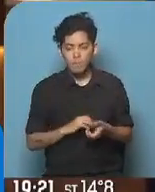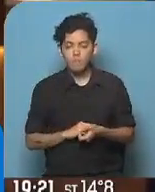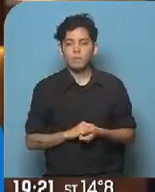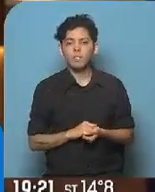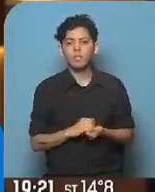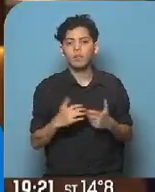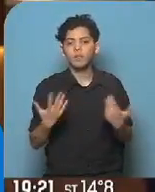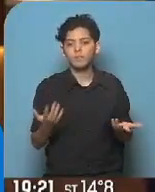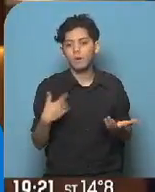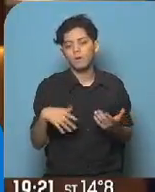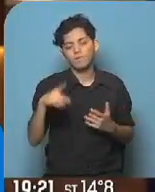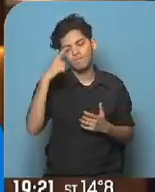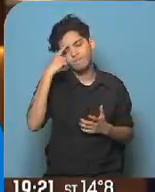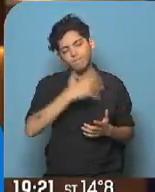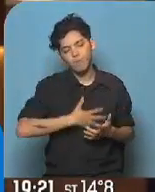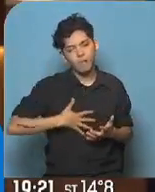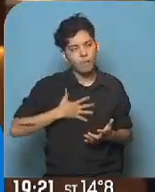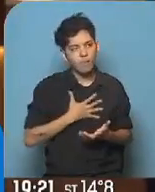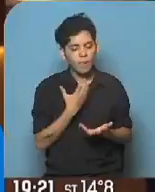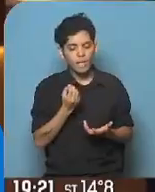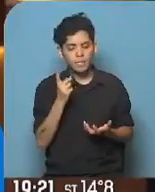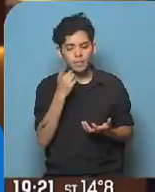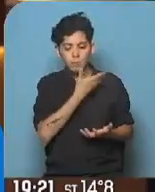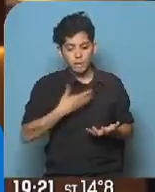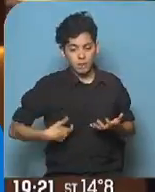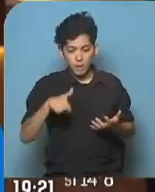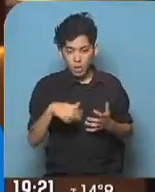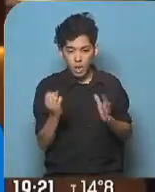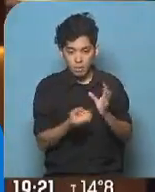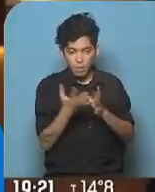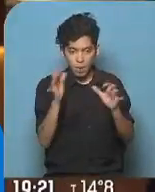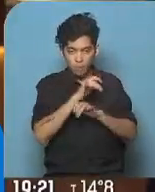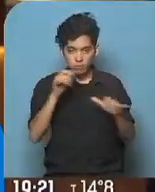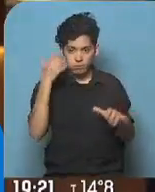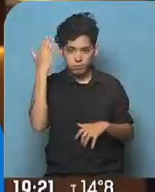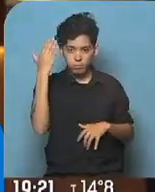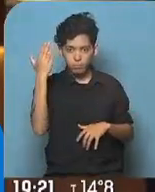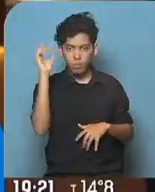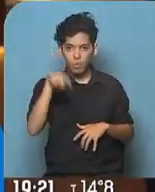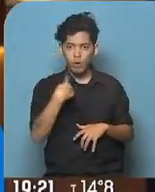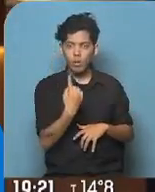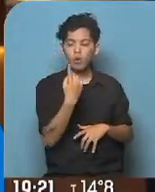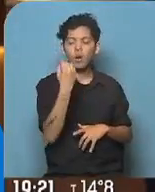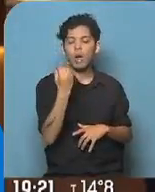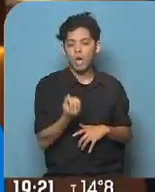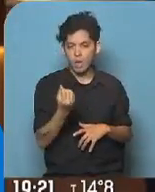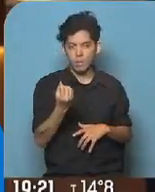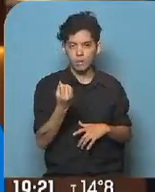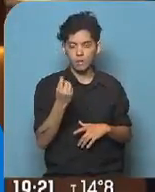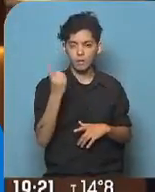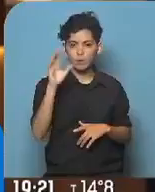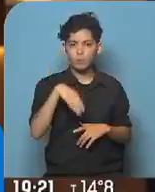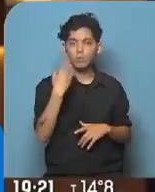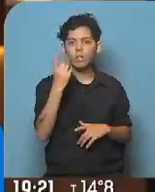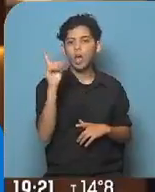a mí me da la impresión de que hoy el presidente en su discurso convocó a convocó a todos los